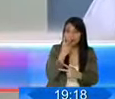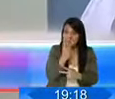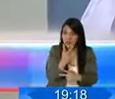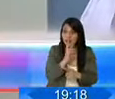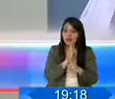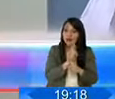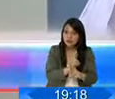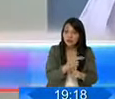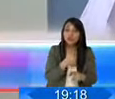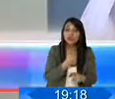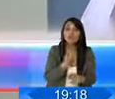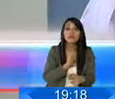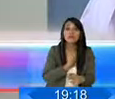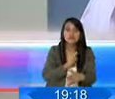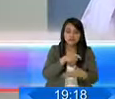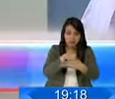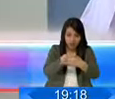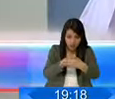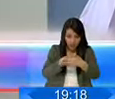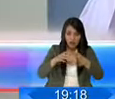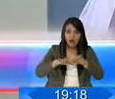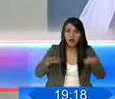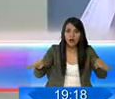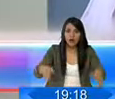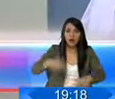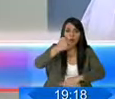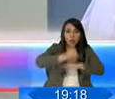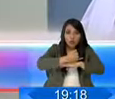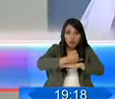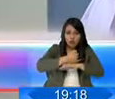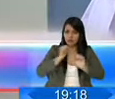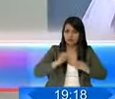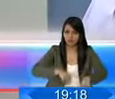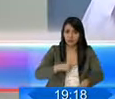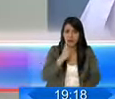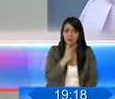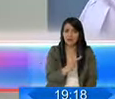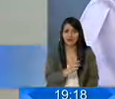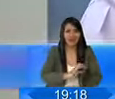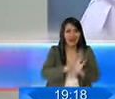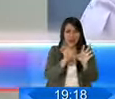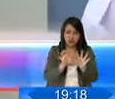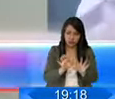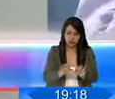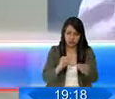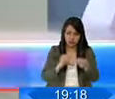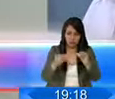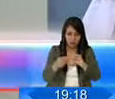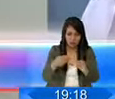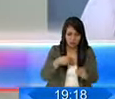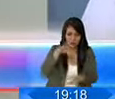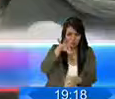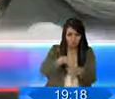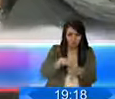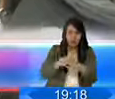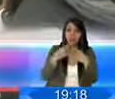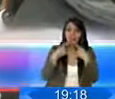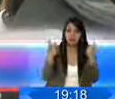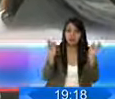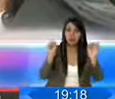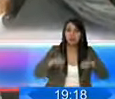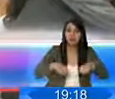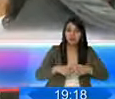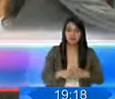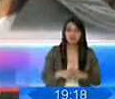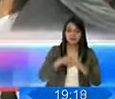el acta que yo que tuve en mi junta receptora del voto, vamos a poder llegar a la junta donde yo voté y poder transmitir. El sistema